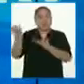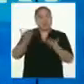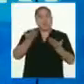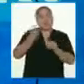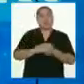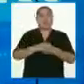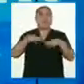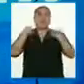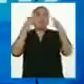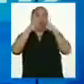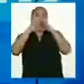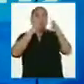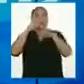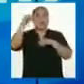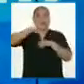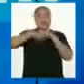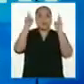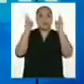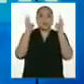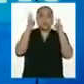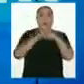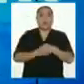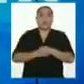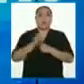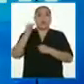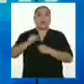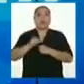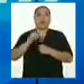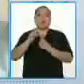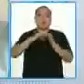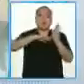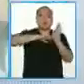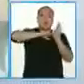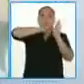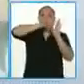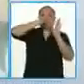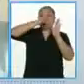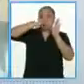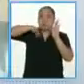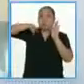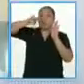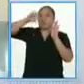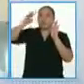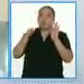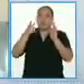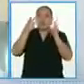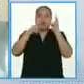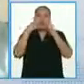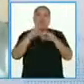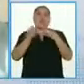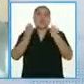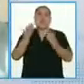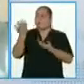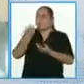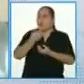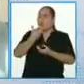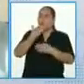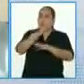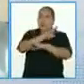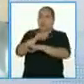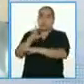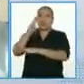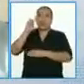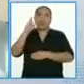Nosotros para conversar sobre este tema de la curva en nuestro país, cómo va la sala situacional, cómo le va. Rodrigo, buenas tardes, bienvenido